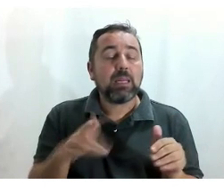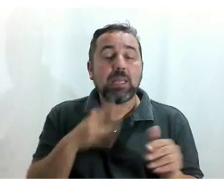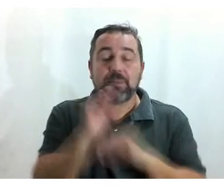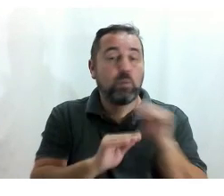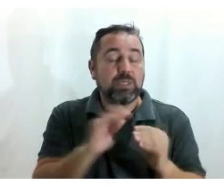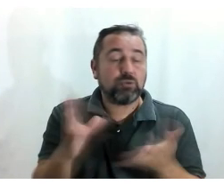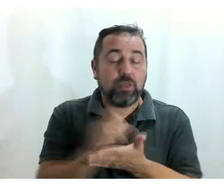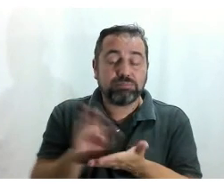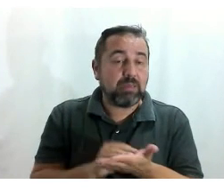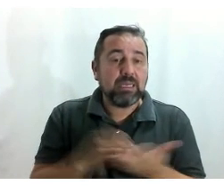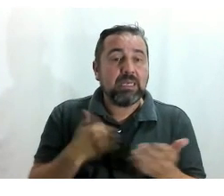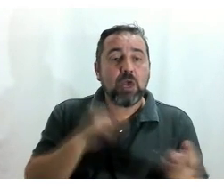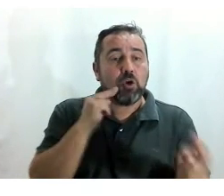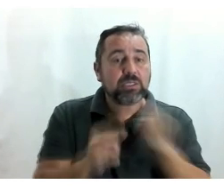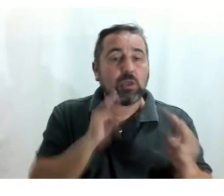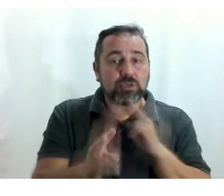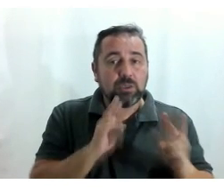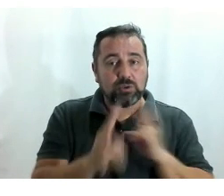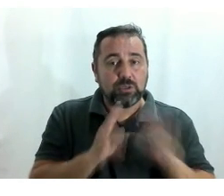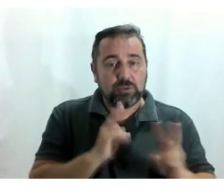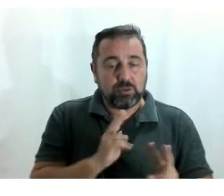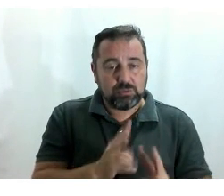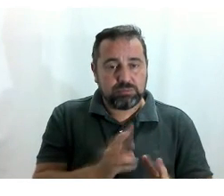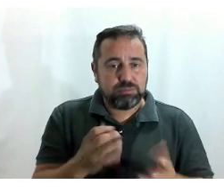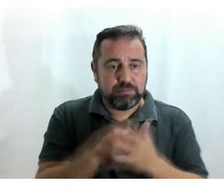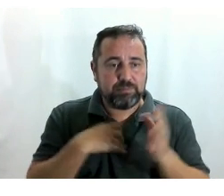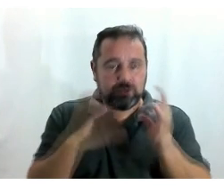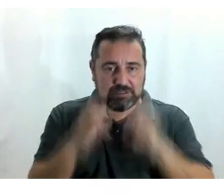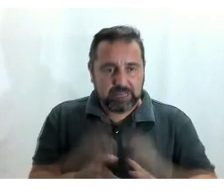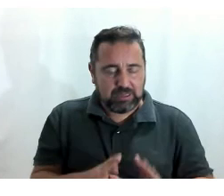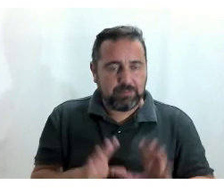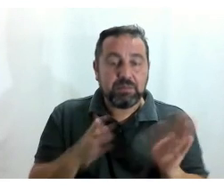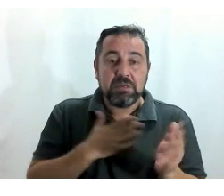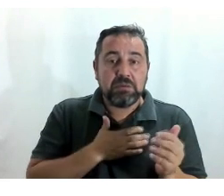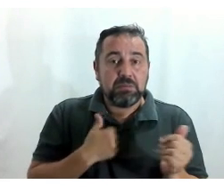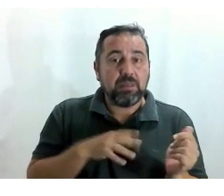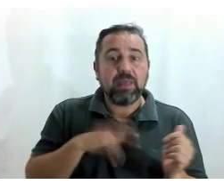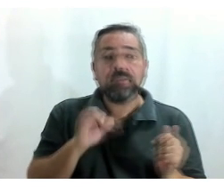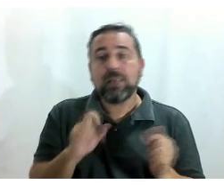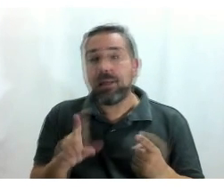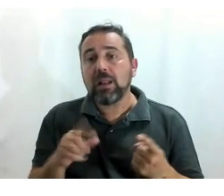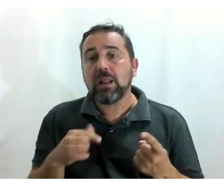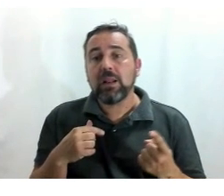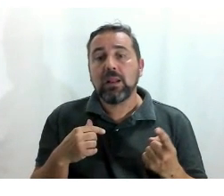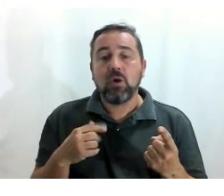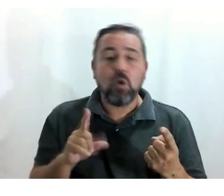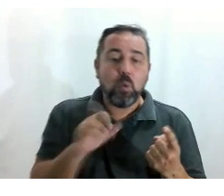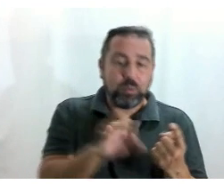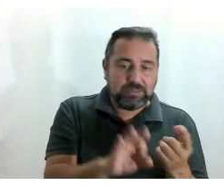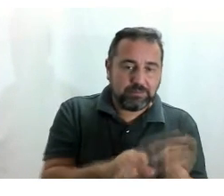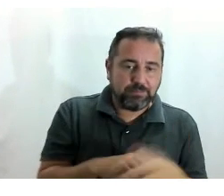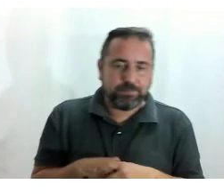recogido todas y se han ido contestando también por el chat, por parte mía, Isabel o de Luis.